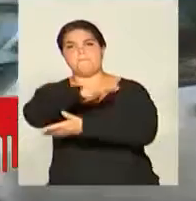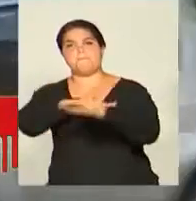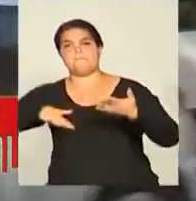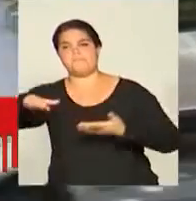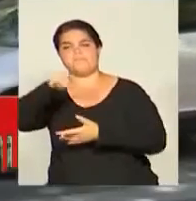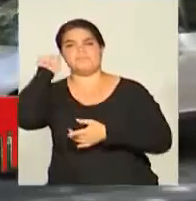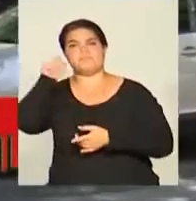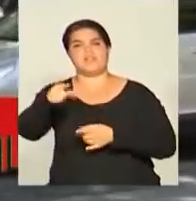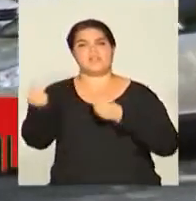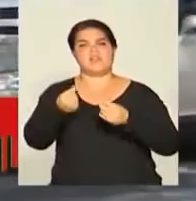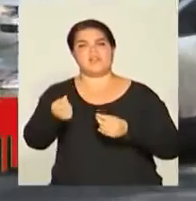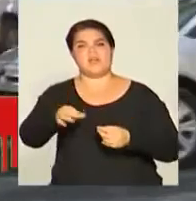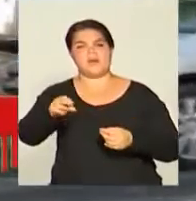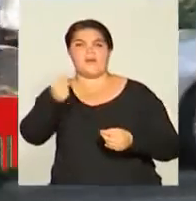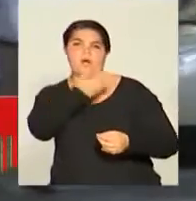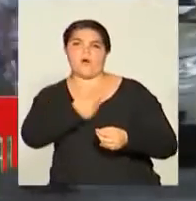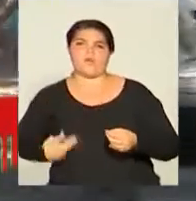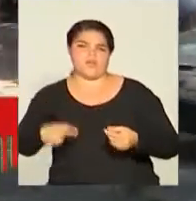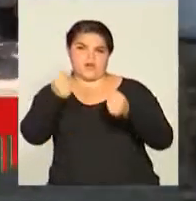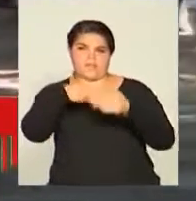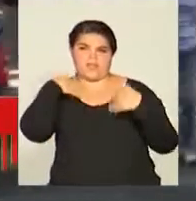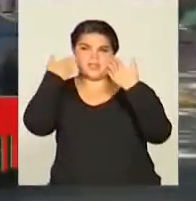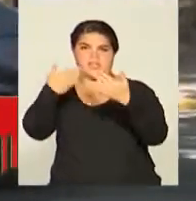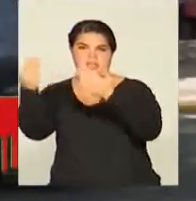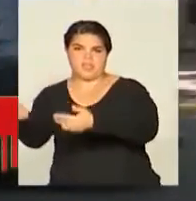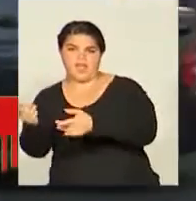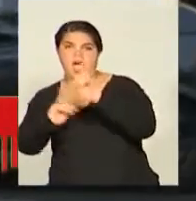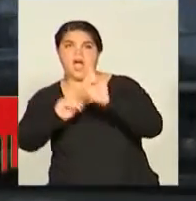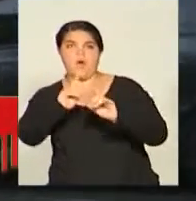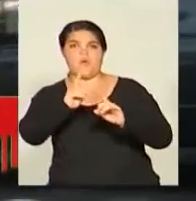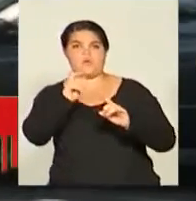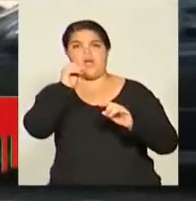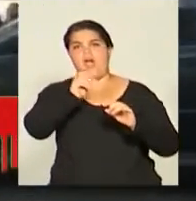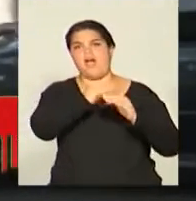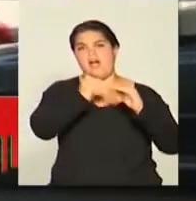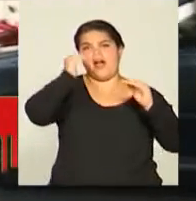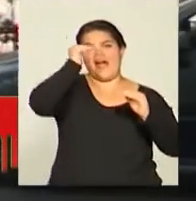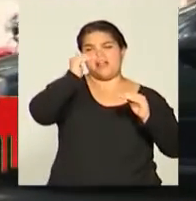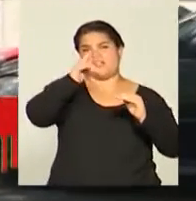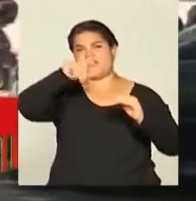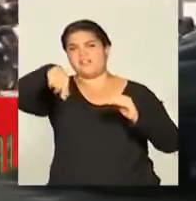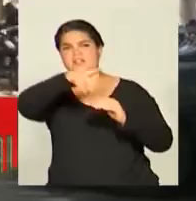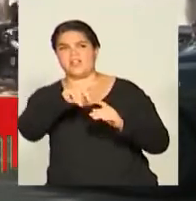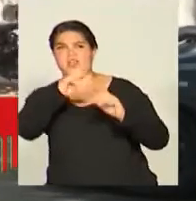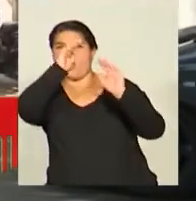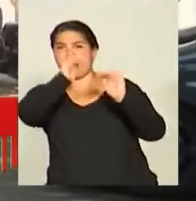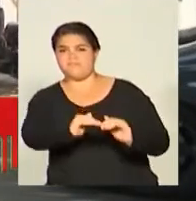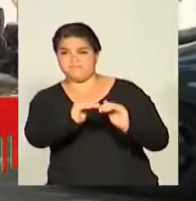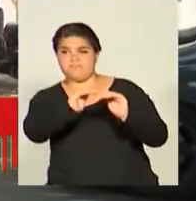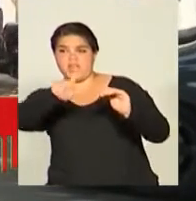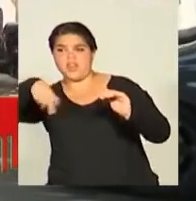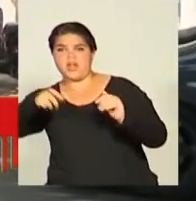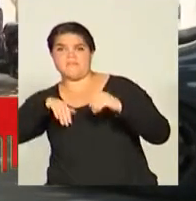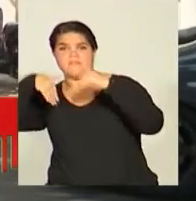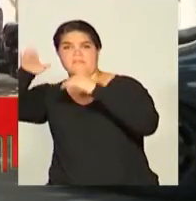Los subsidios a los servicios públicos para la clase alta y media alta. Ahí seguramente va a haber un anuncio